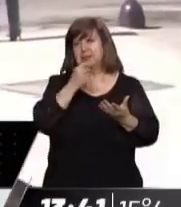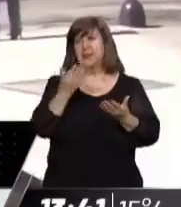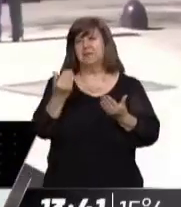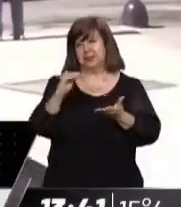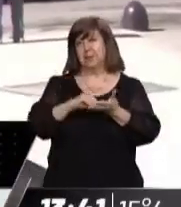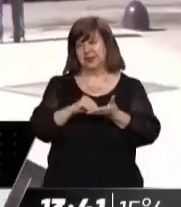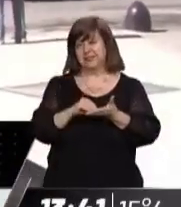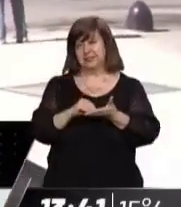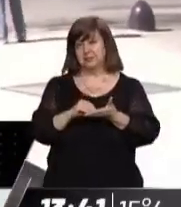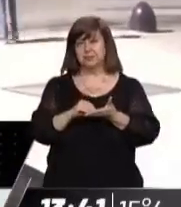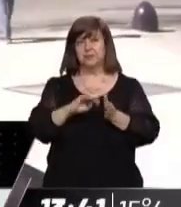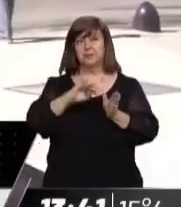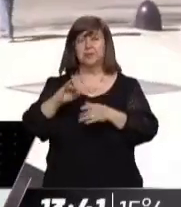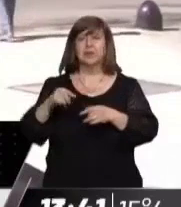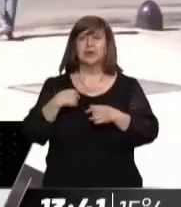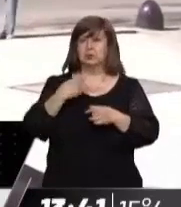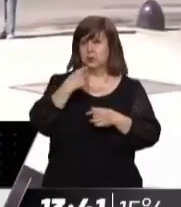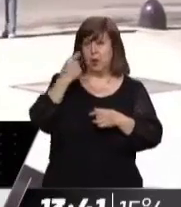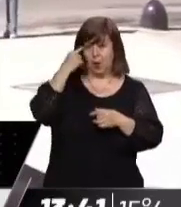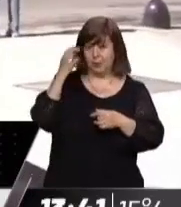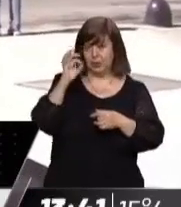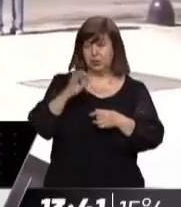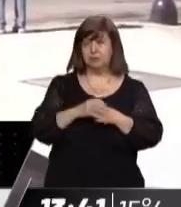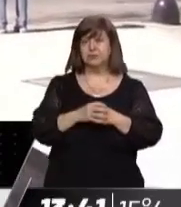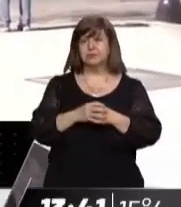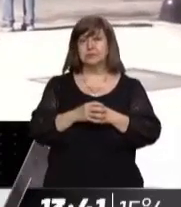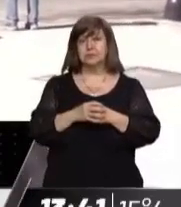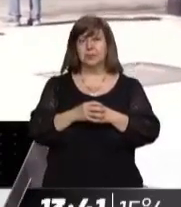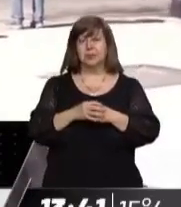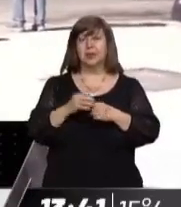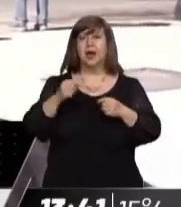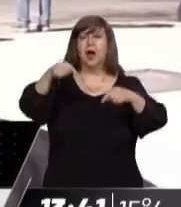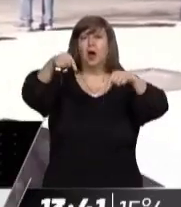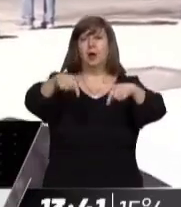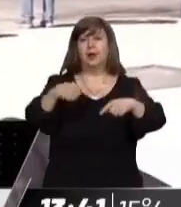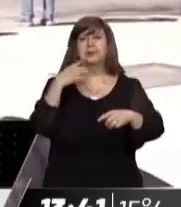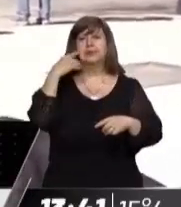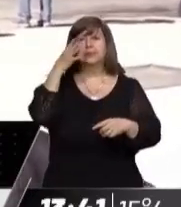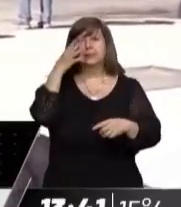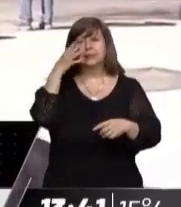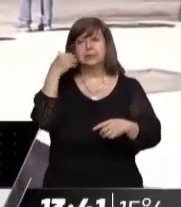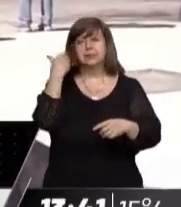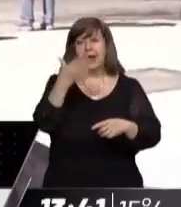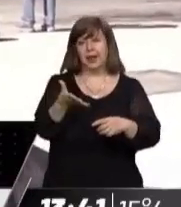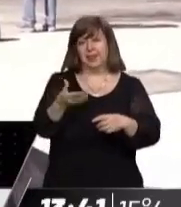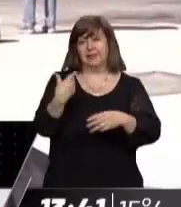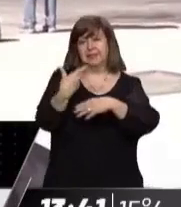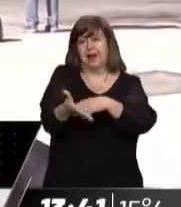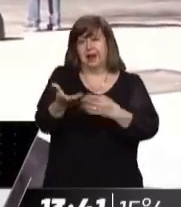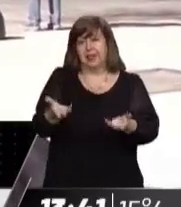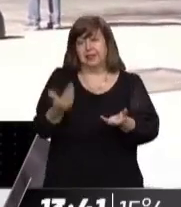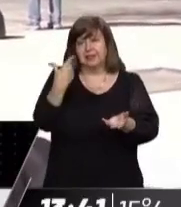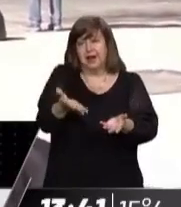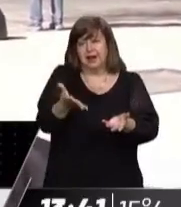que son medidas que se tendrían que tomar, no era el momento, tendría que haber sido antes que ahora, pero son medidas